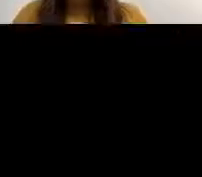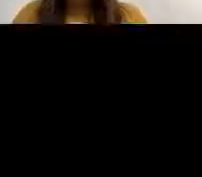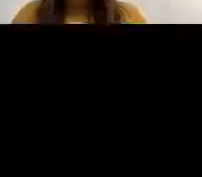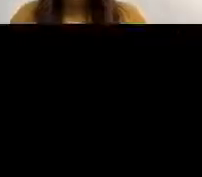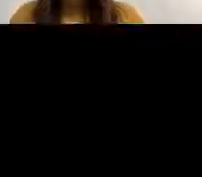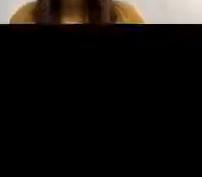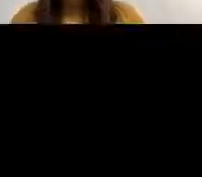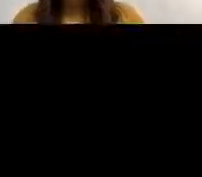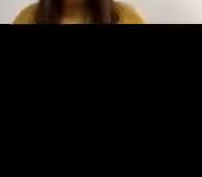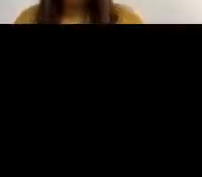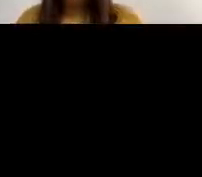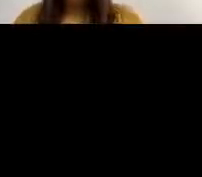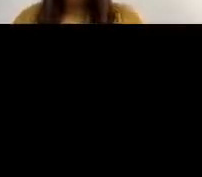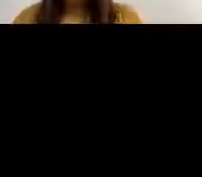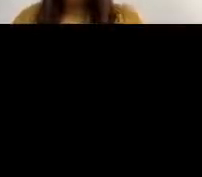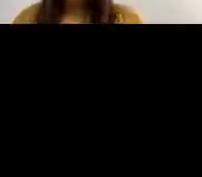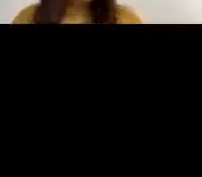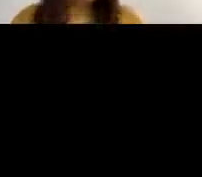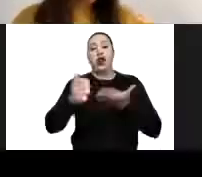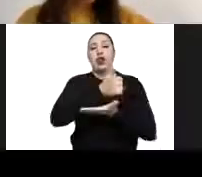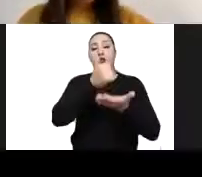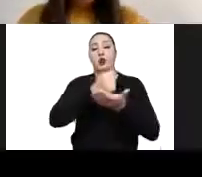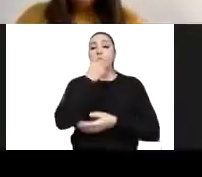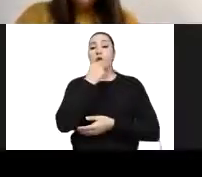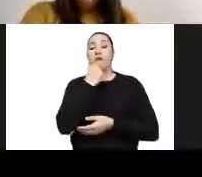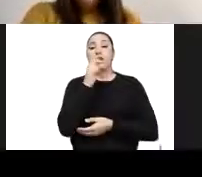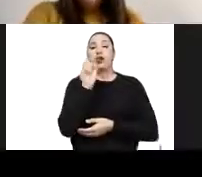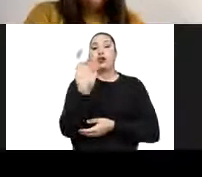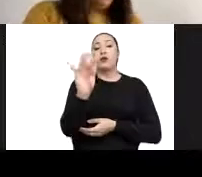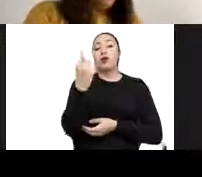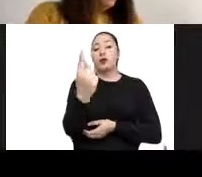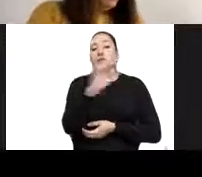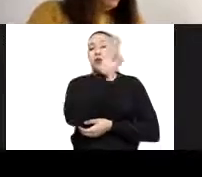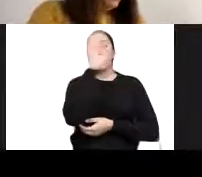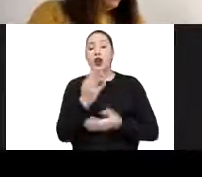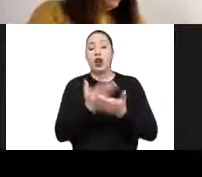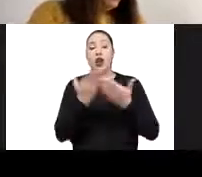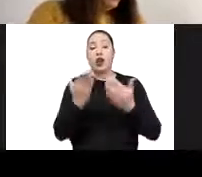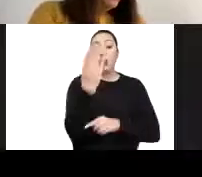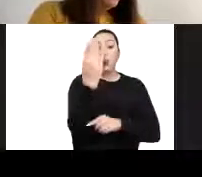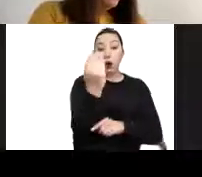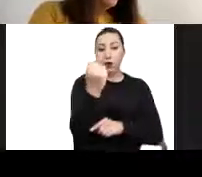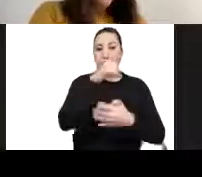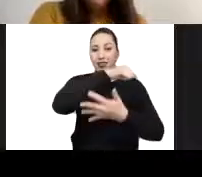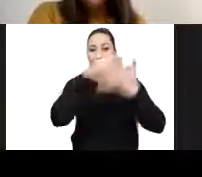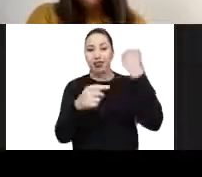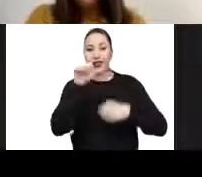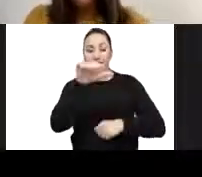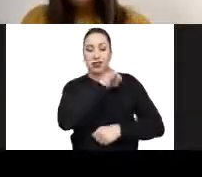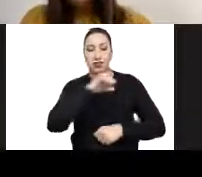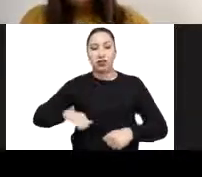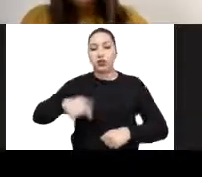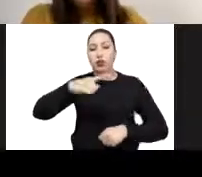su parte, ocupa entonces el 41%, y 9 de las 16 alcaldías poseen vocación rural.